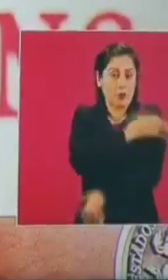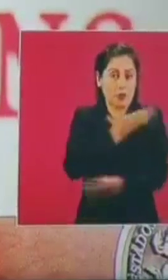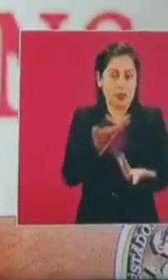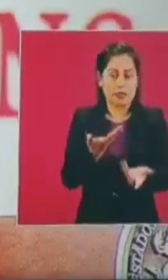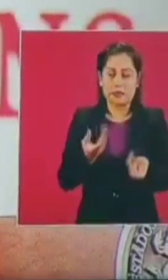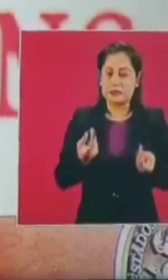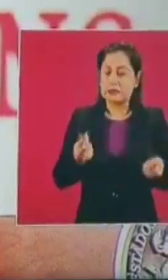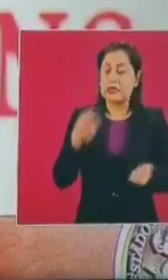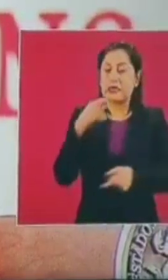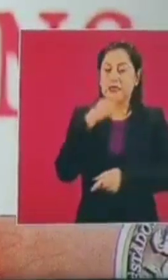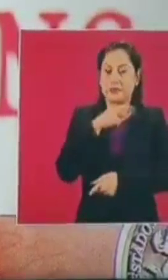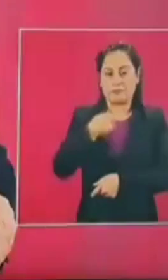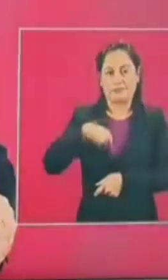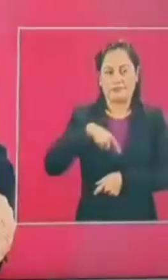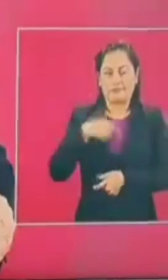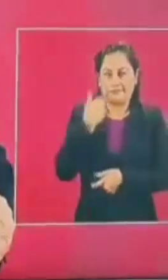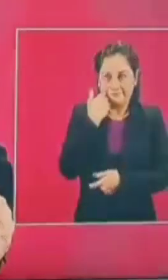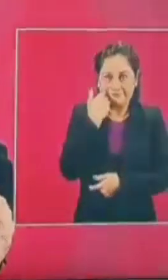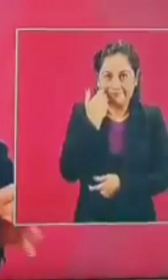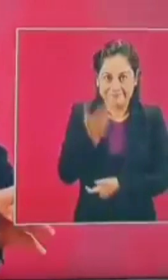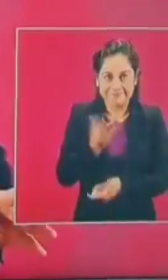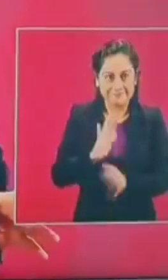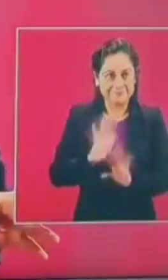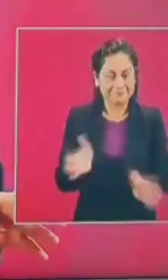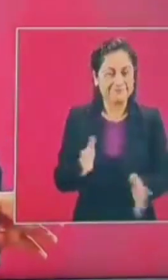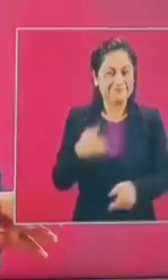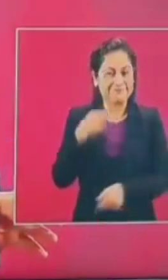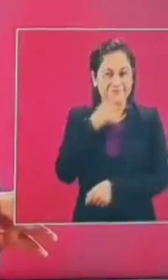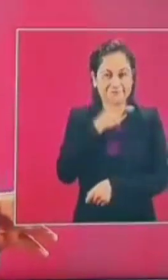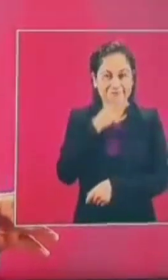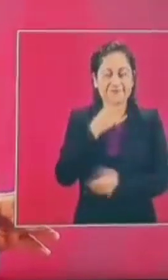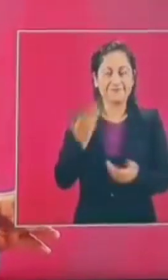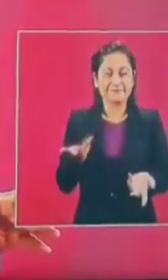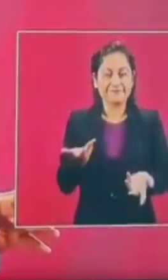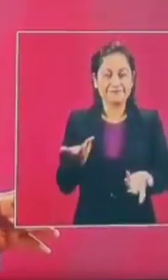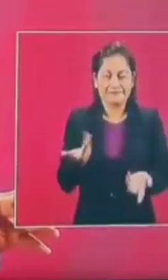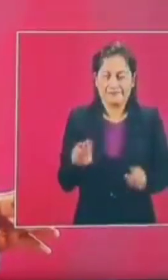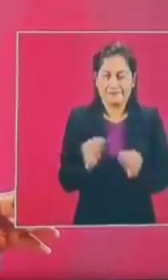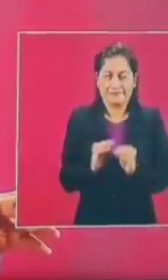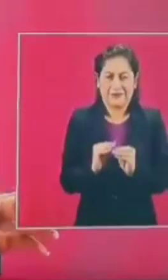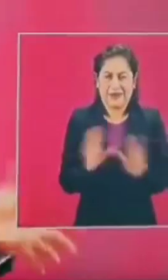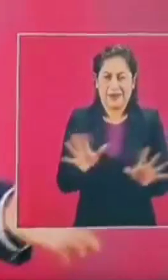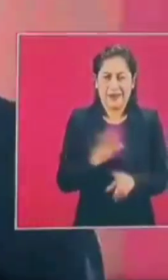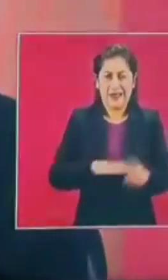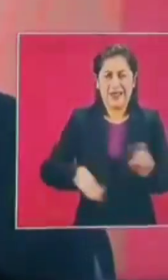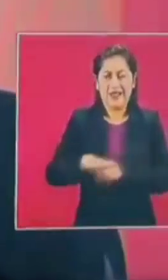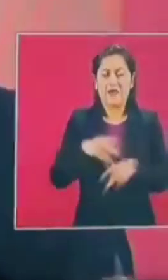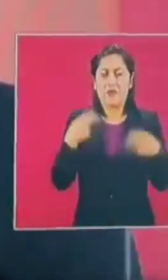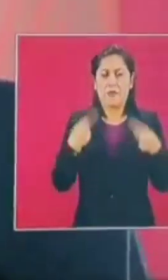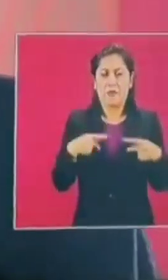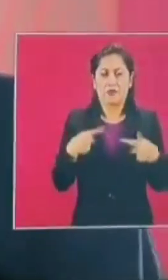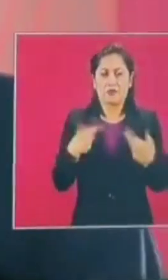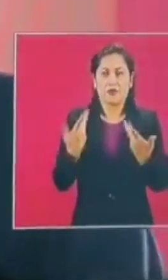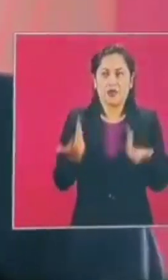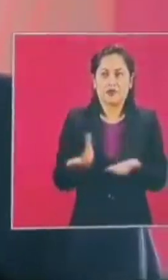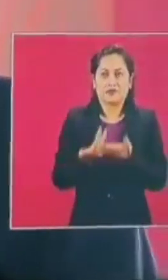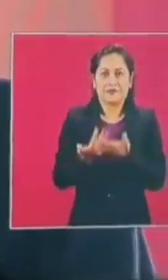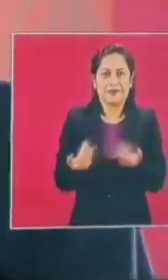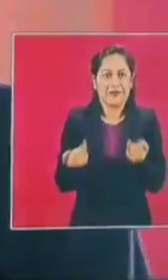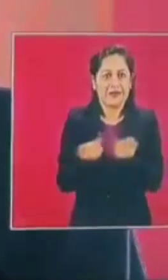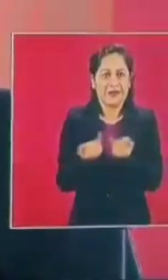deseamos desde luego que la gente va aquí debe vacunarse